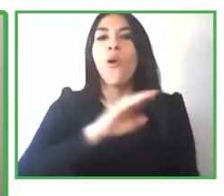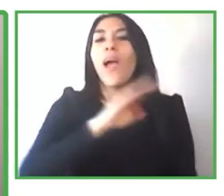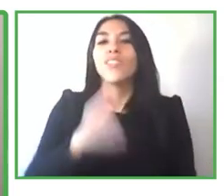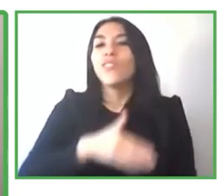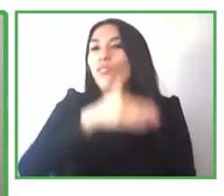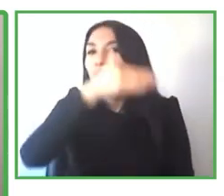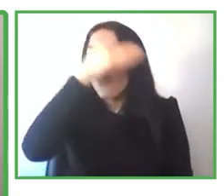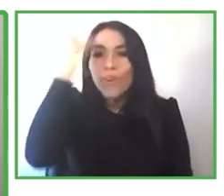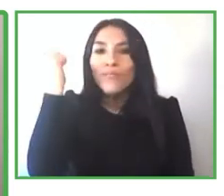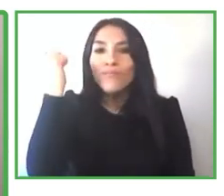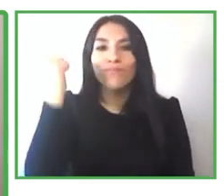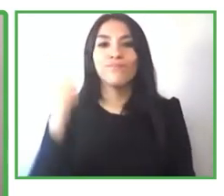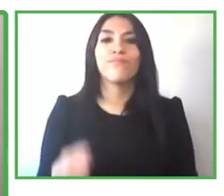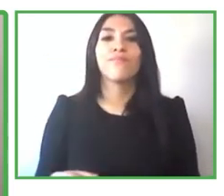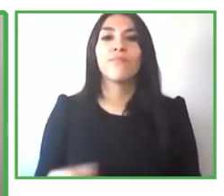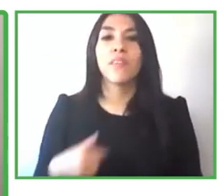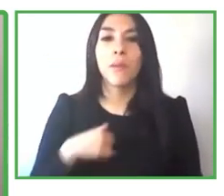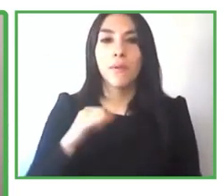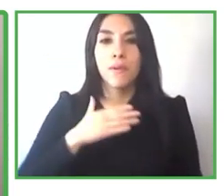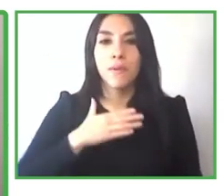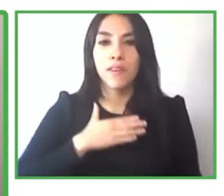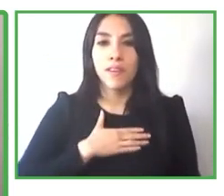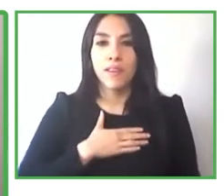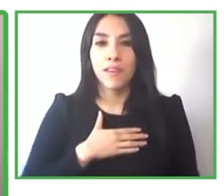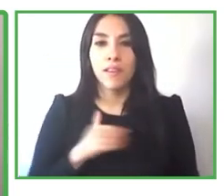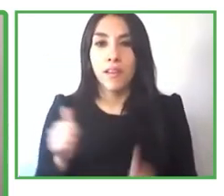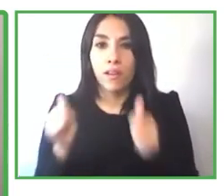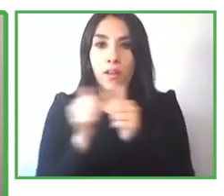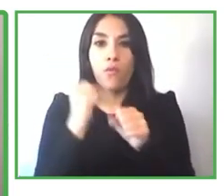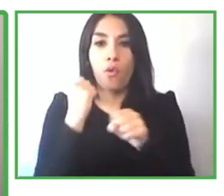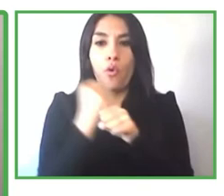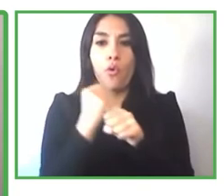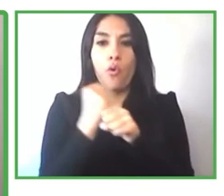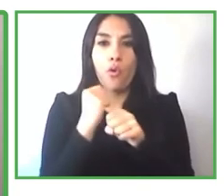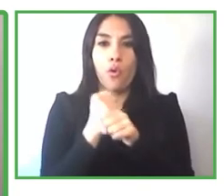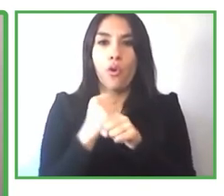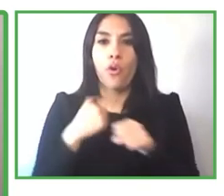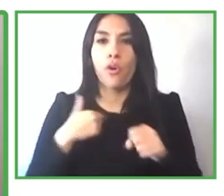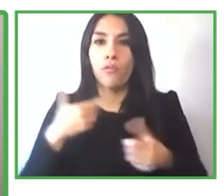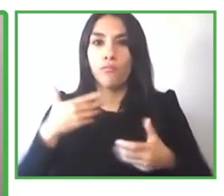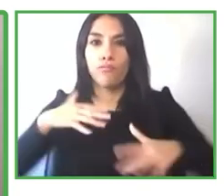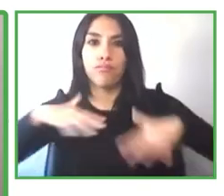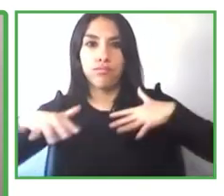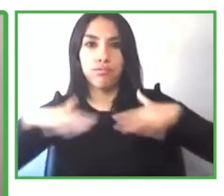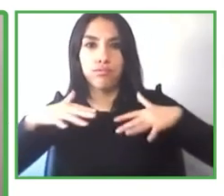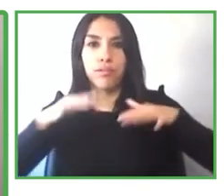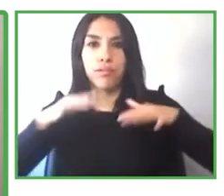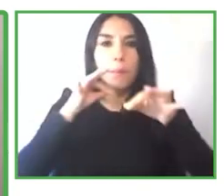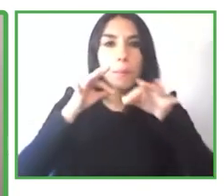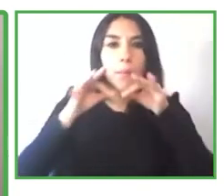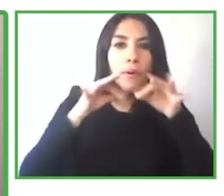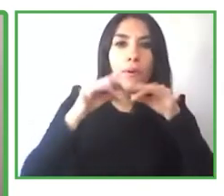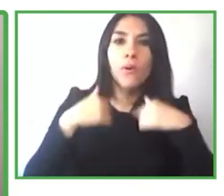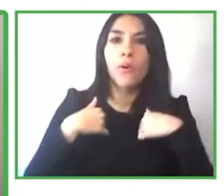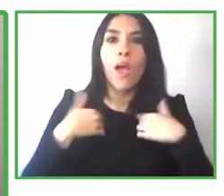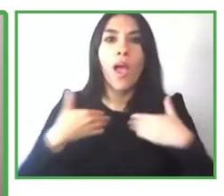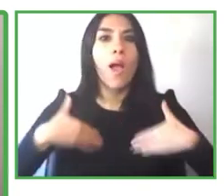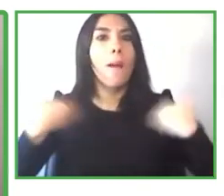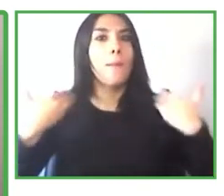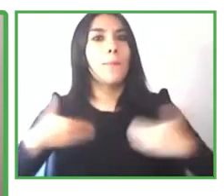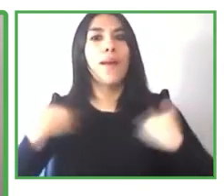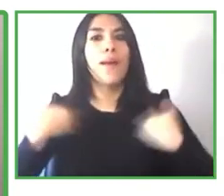estaban diciéndome lo contentos que estaban. Yo nunca me